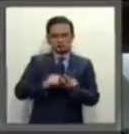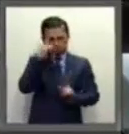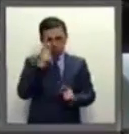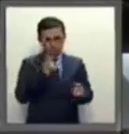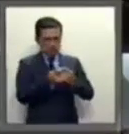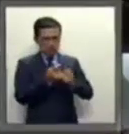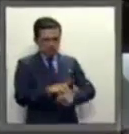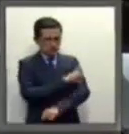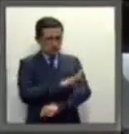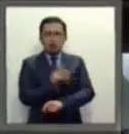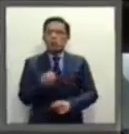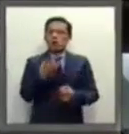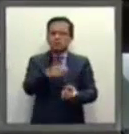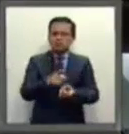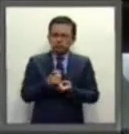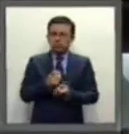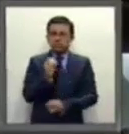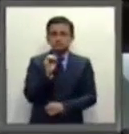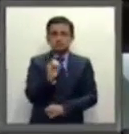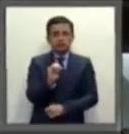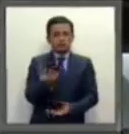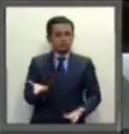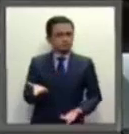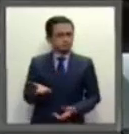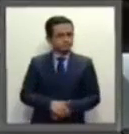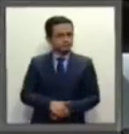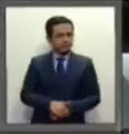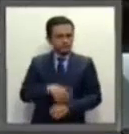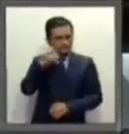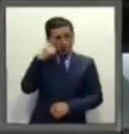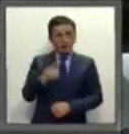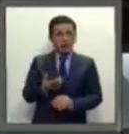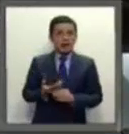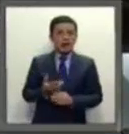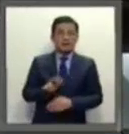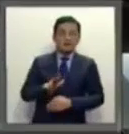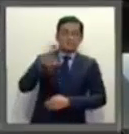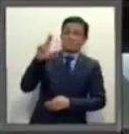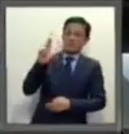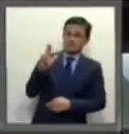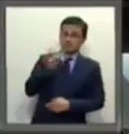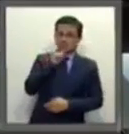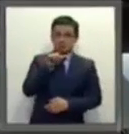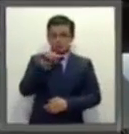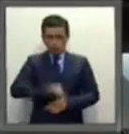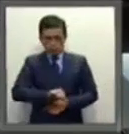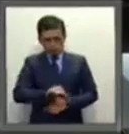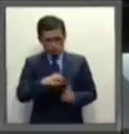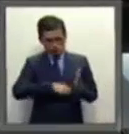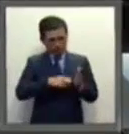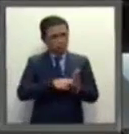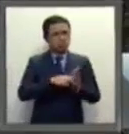un ingreso en ceros, cuando las reformas del martes y las de hoy les otorgan